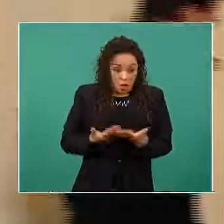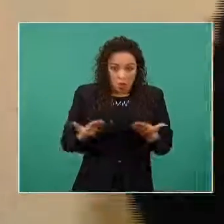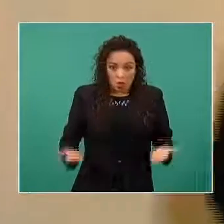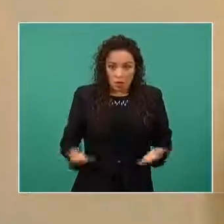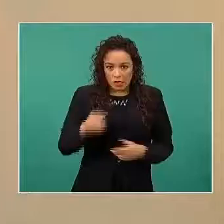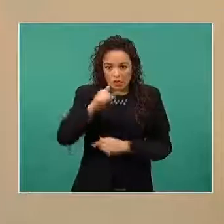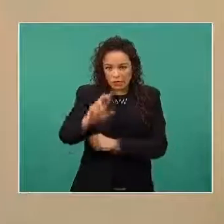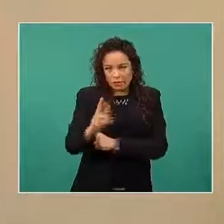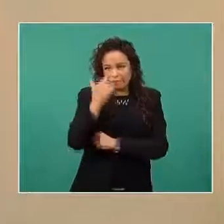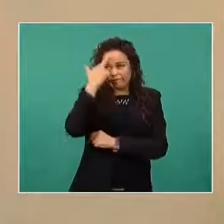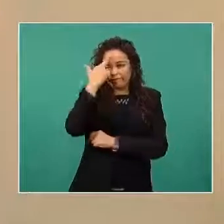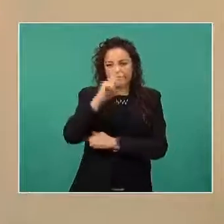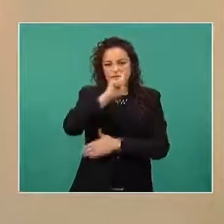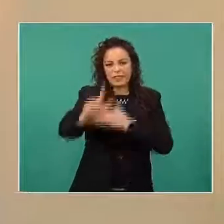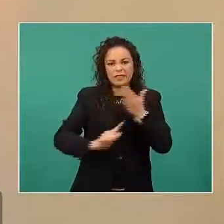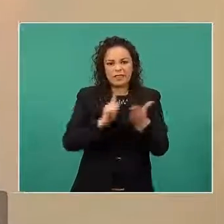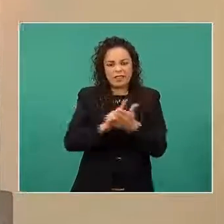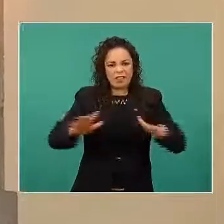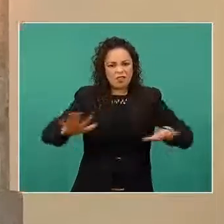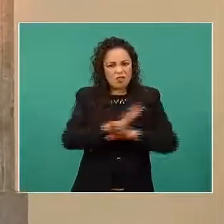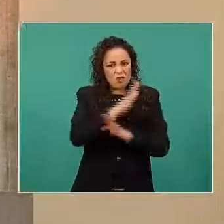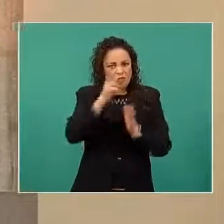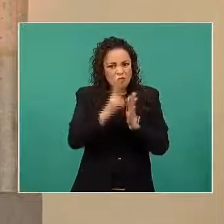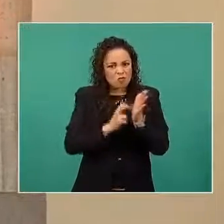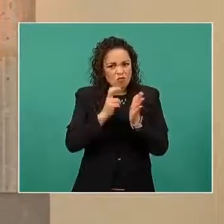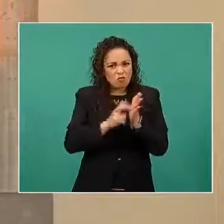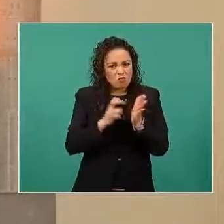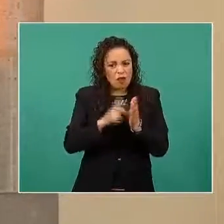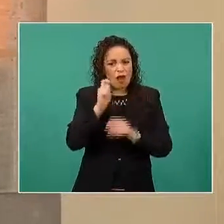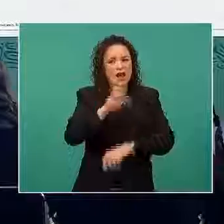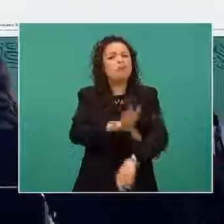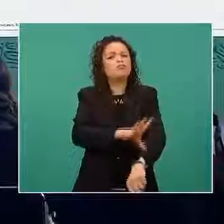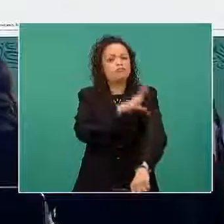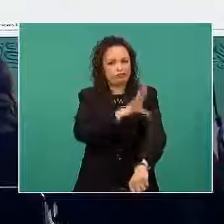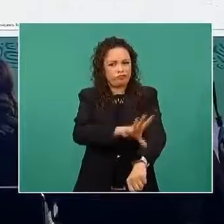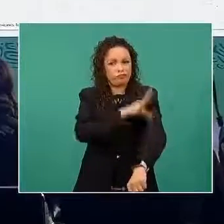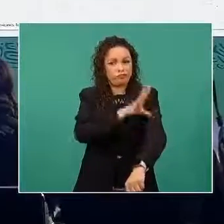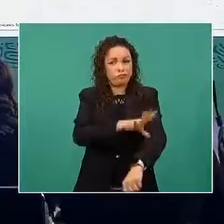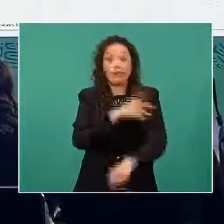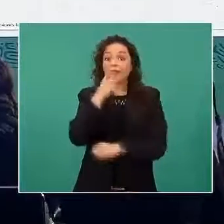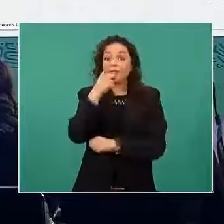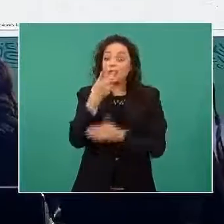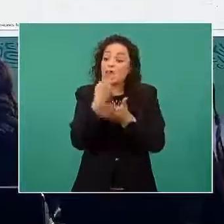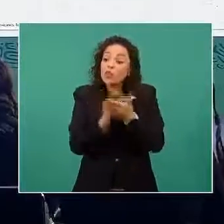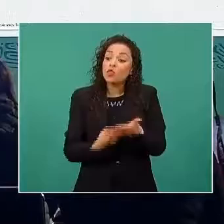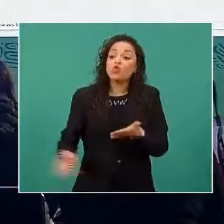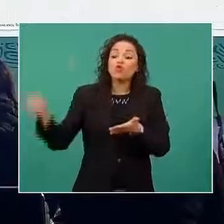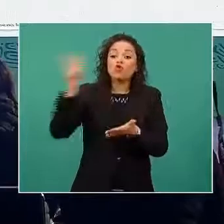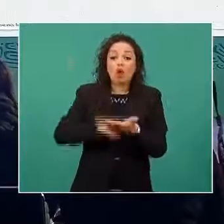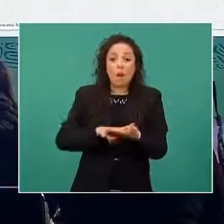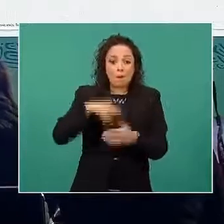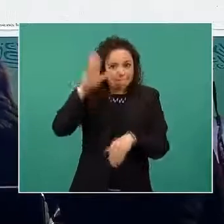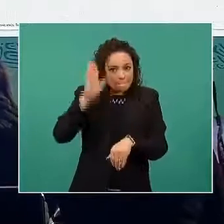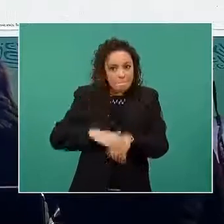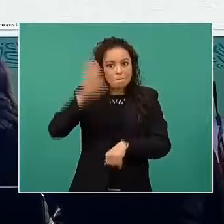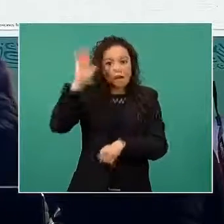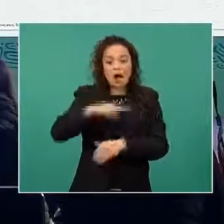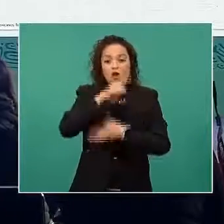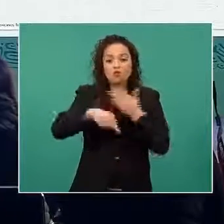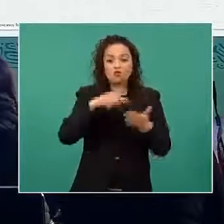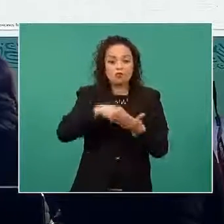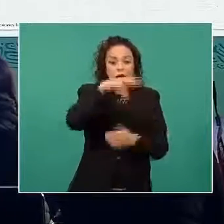en la reforma energética se hablaba de que se iba a duplicar el número de estaciones de servicio, que si